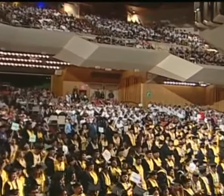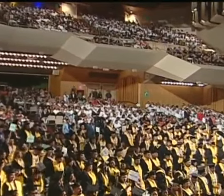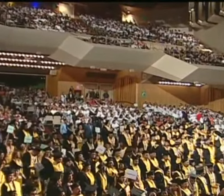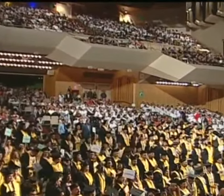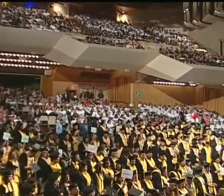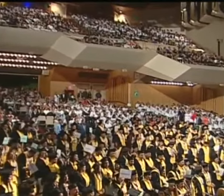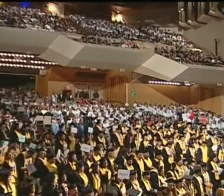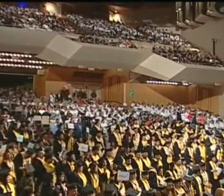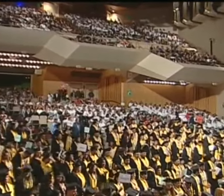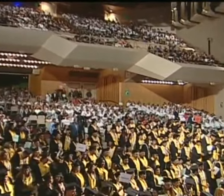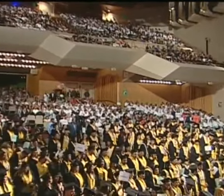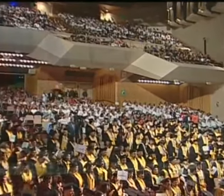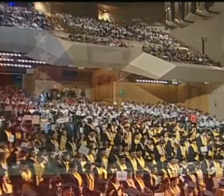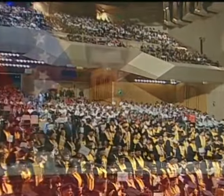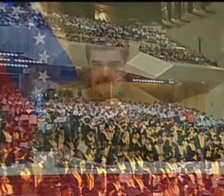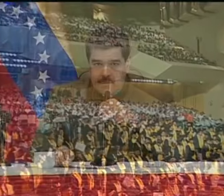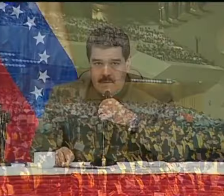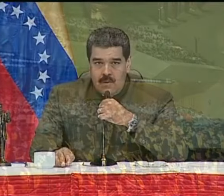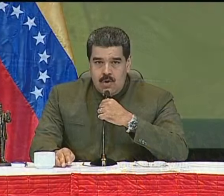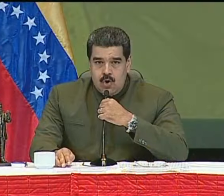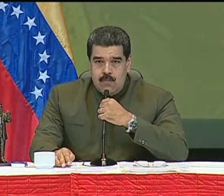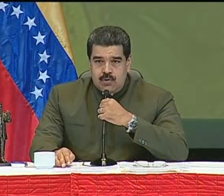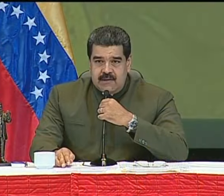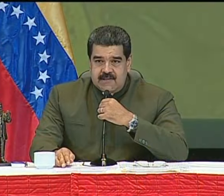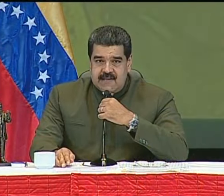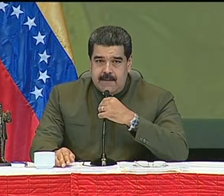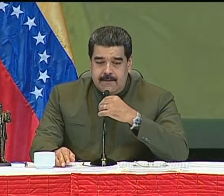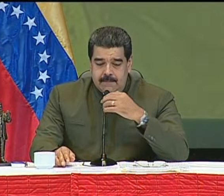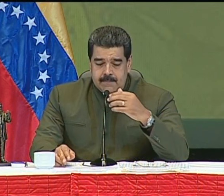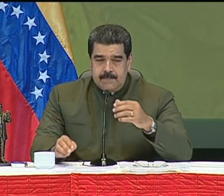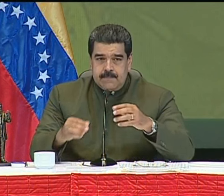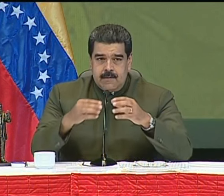Que como ustedes saben,